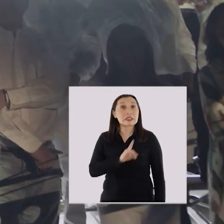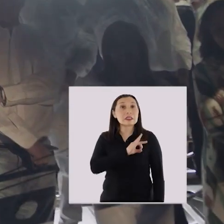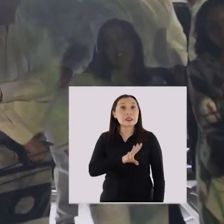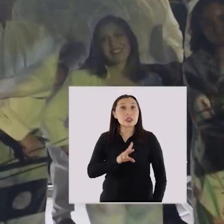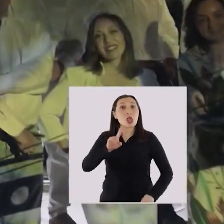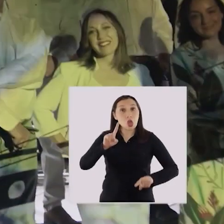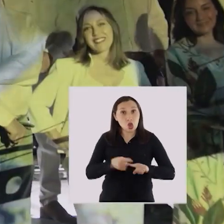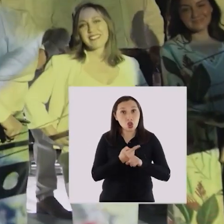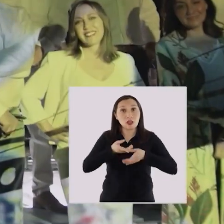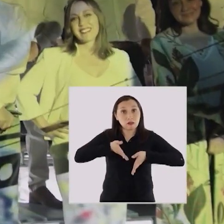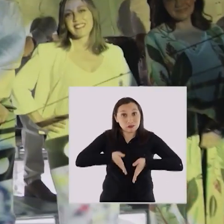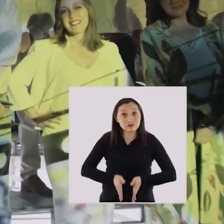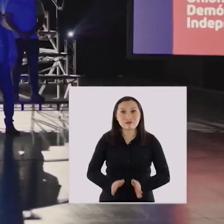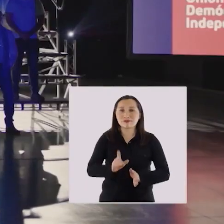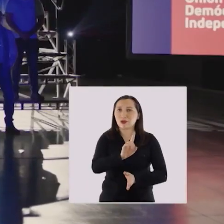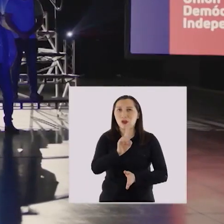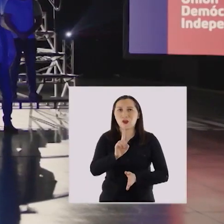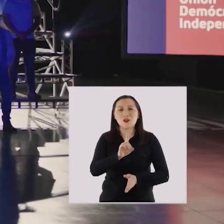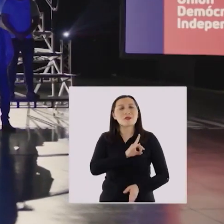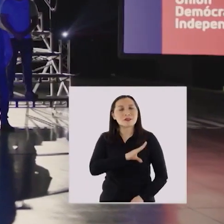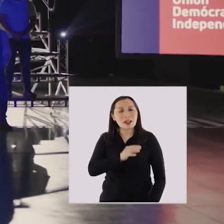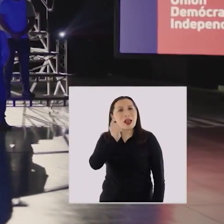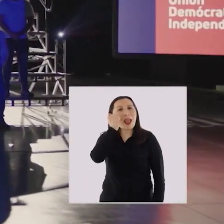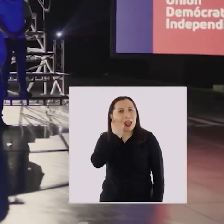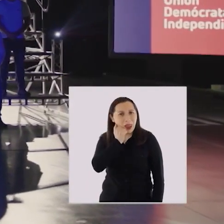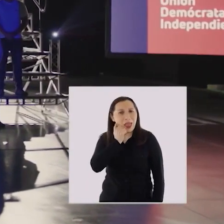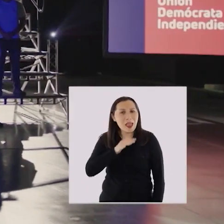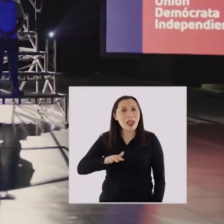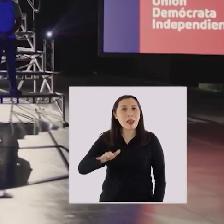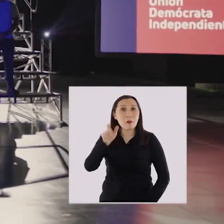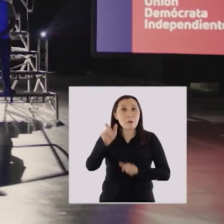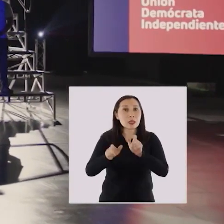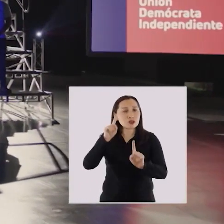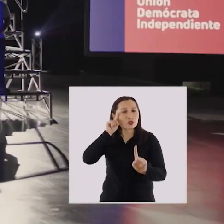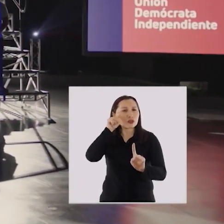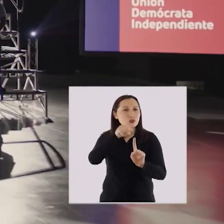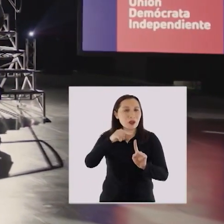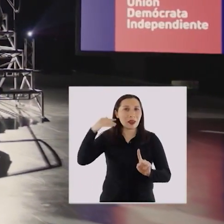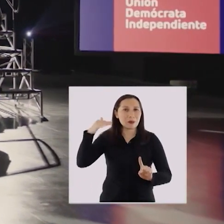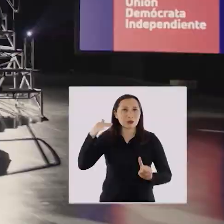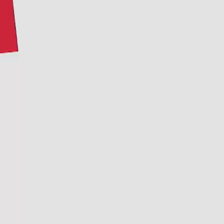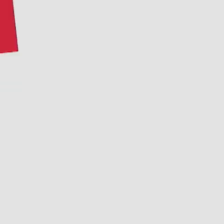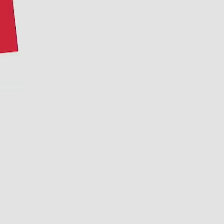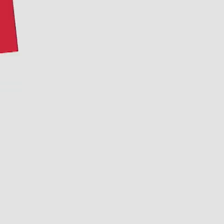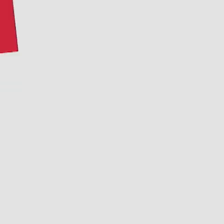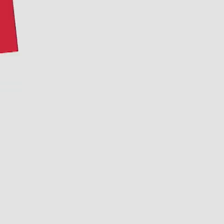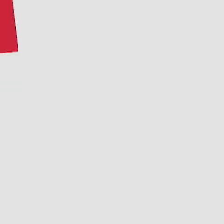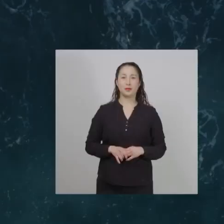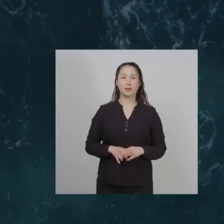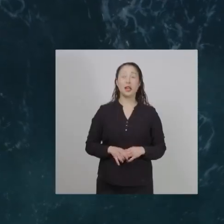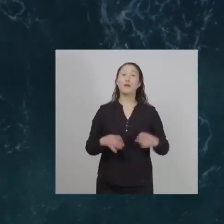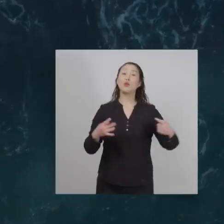A Chile no hay que refundarlo. A Chile lo queremos. Y las personas son el centro.